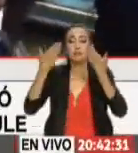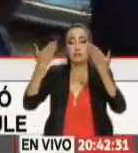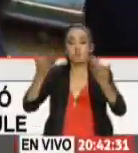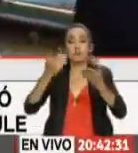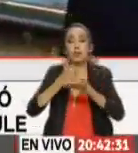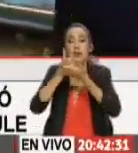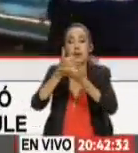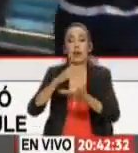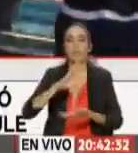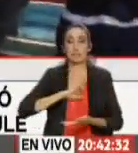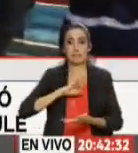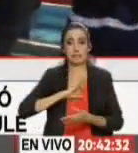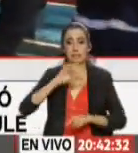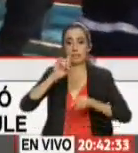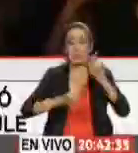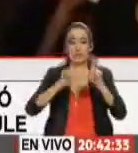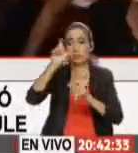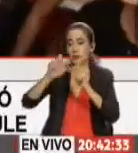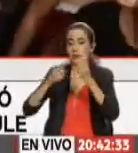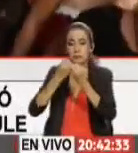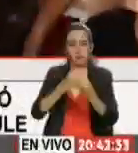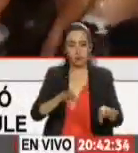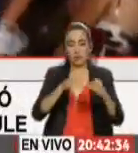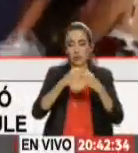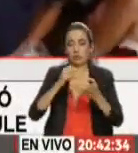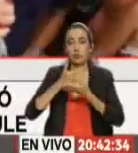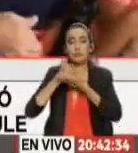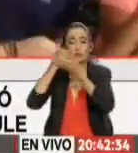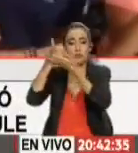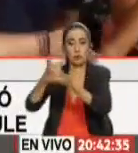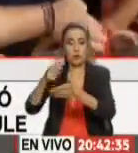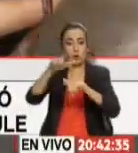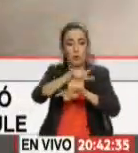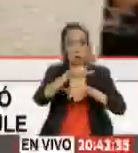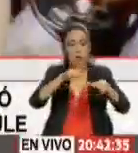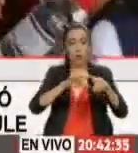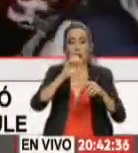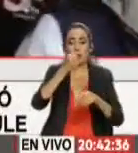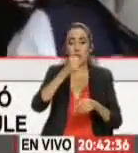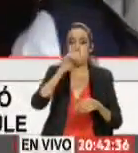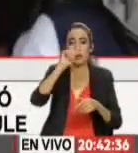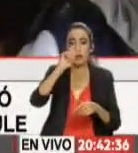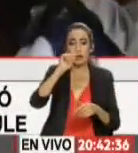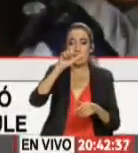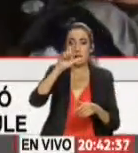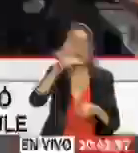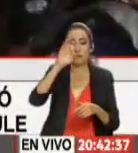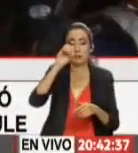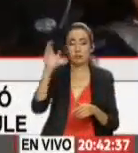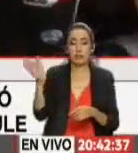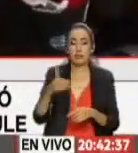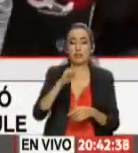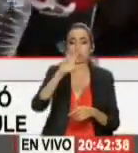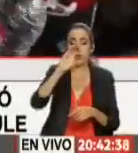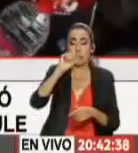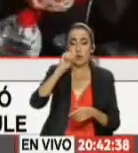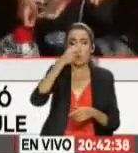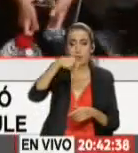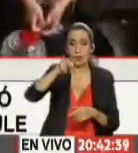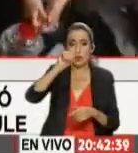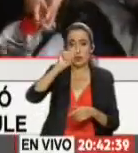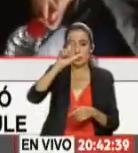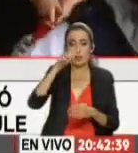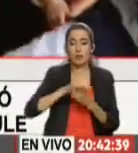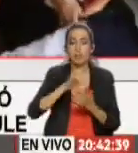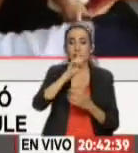las familias damnificadas. La ayuda humanitaria llegó al sector de El Salto y El Cañal, afectados por la etapa invernal. Cerca